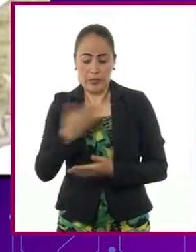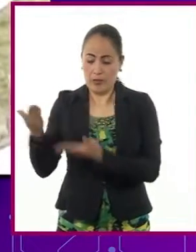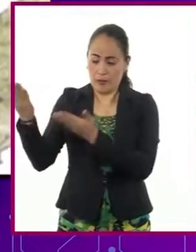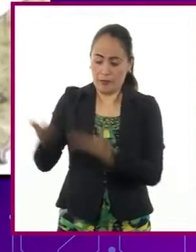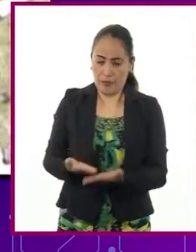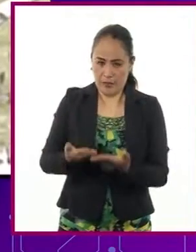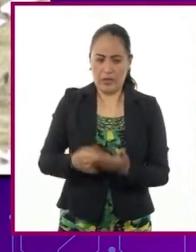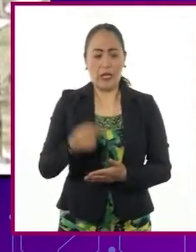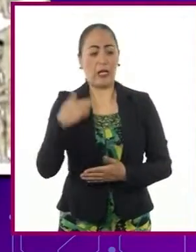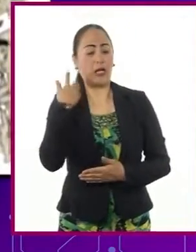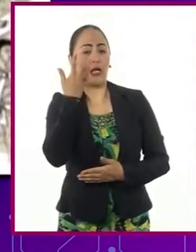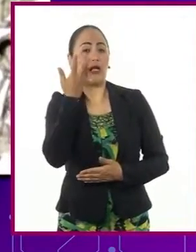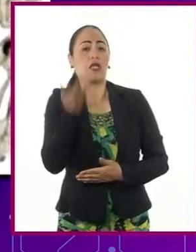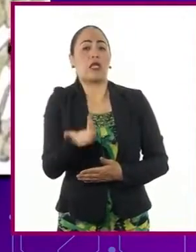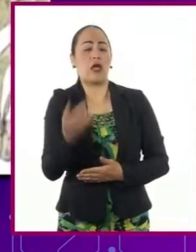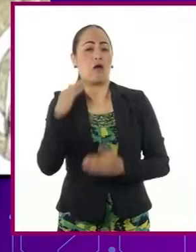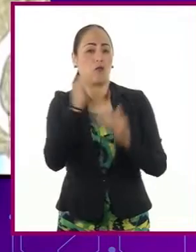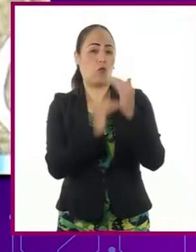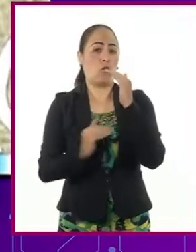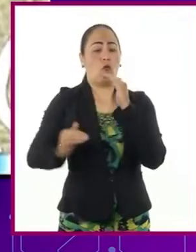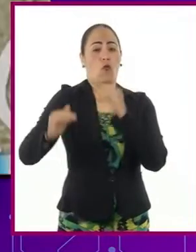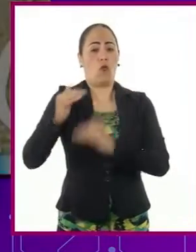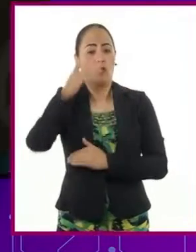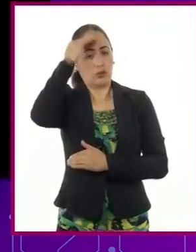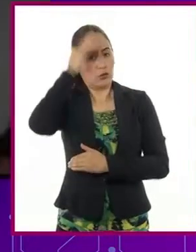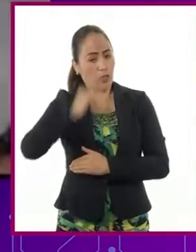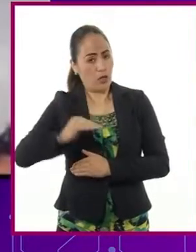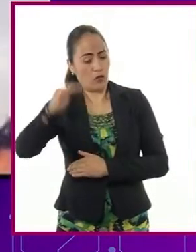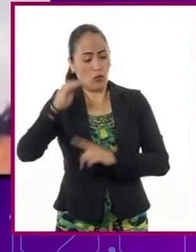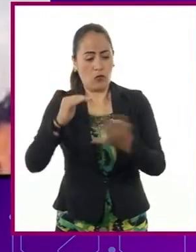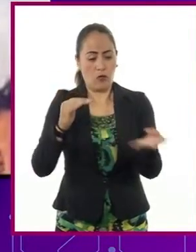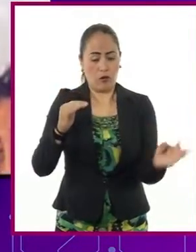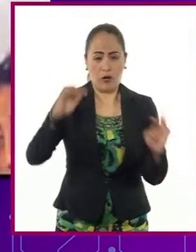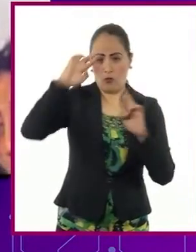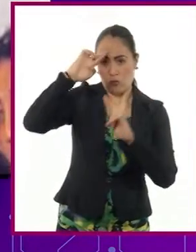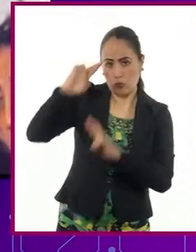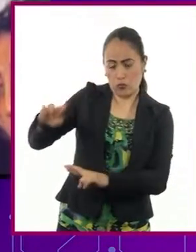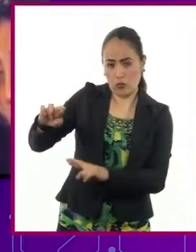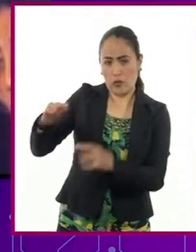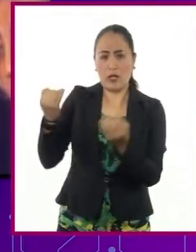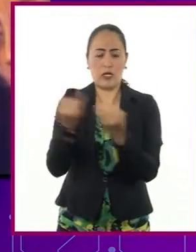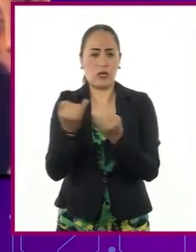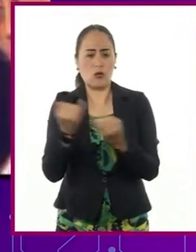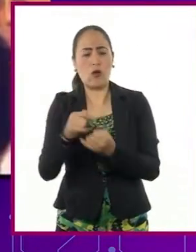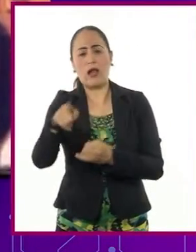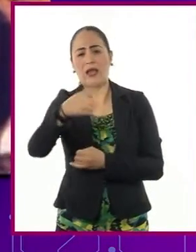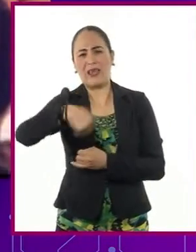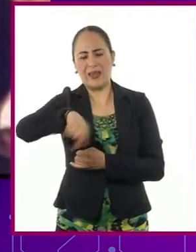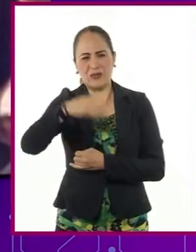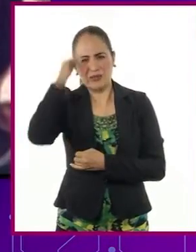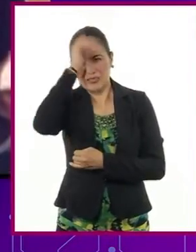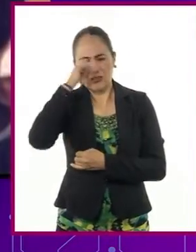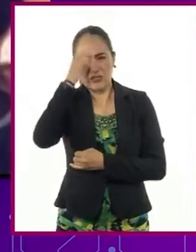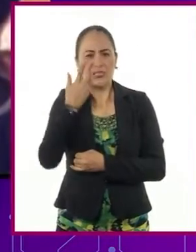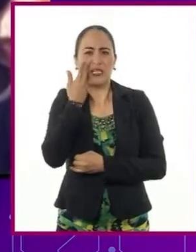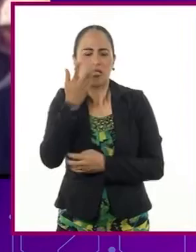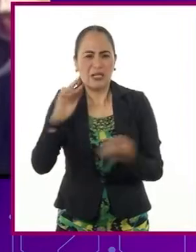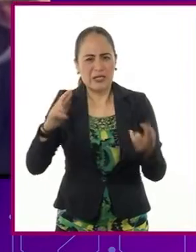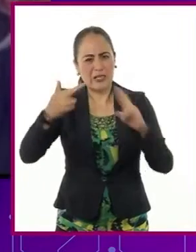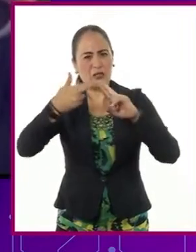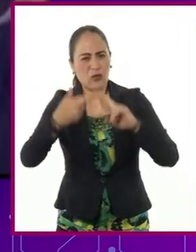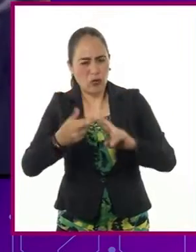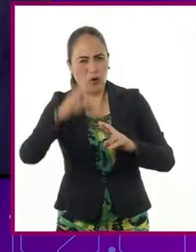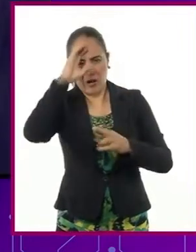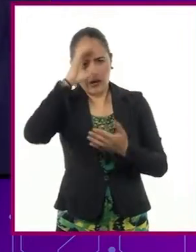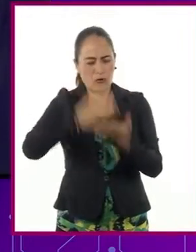como antiguos señores con el trabajo servil de los indios. Los frailes querían una nueva cristiandad y los indígenas también tenían su